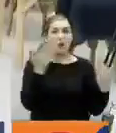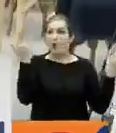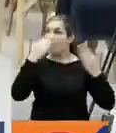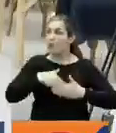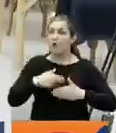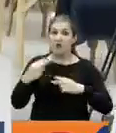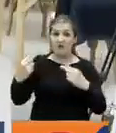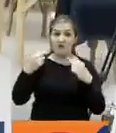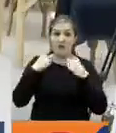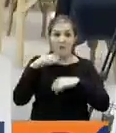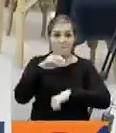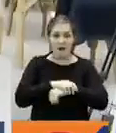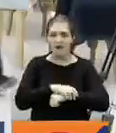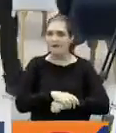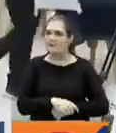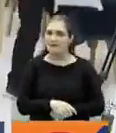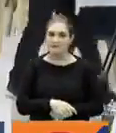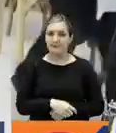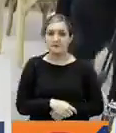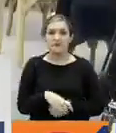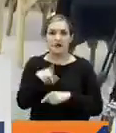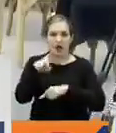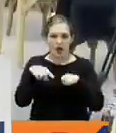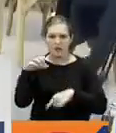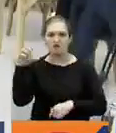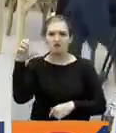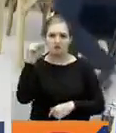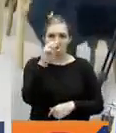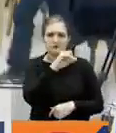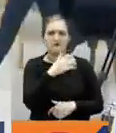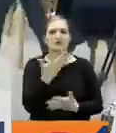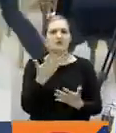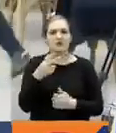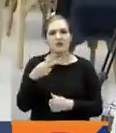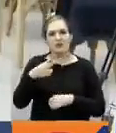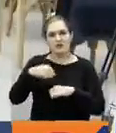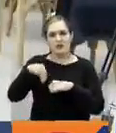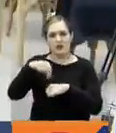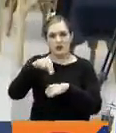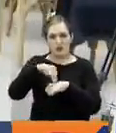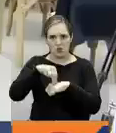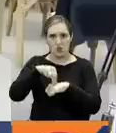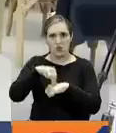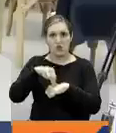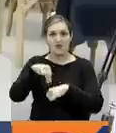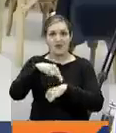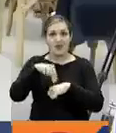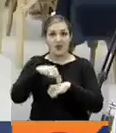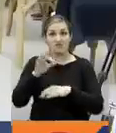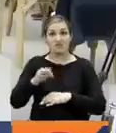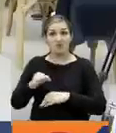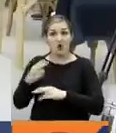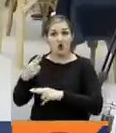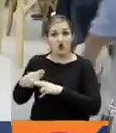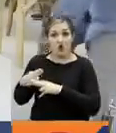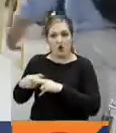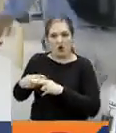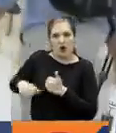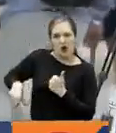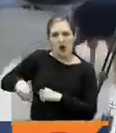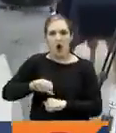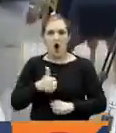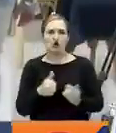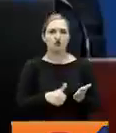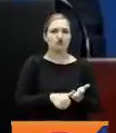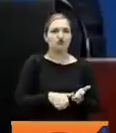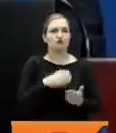justicia. Tenemos bandas criminales ya detectadas en Nariño, los cuales están suplantando su identidad a través del registro civil para sacar nuevas cédulas